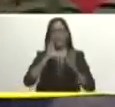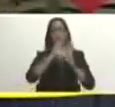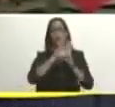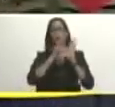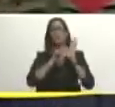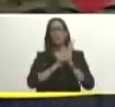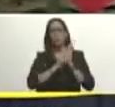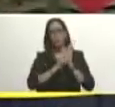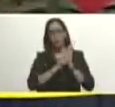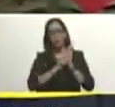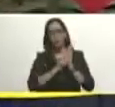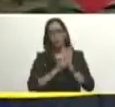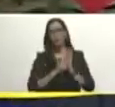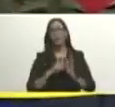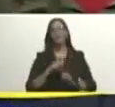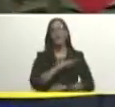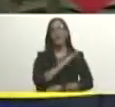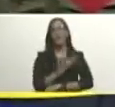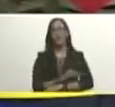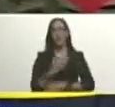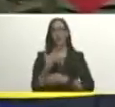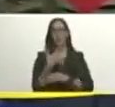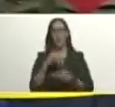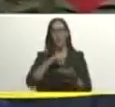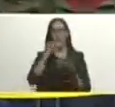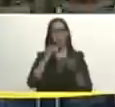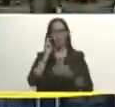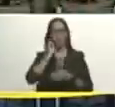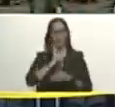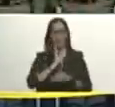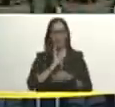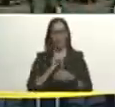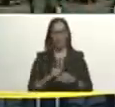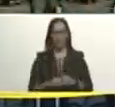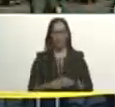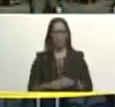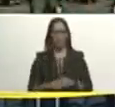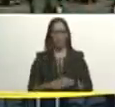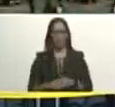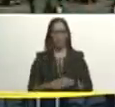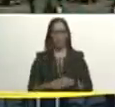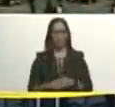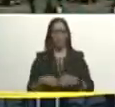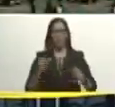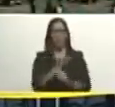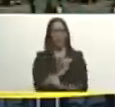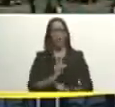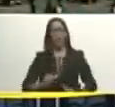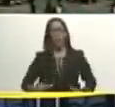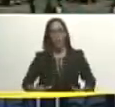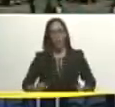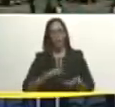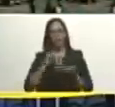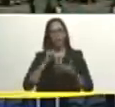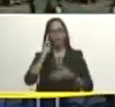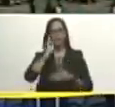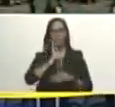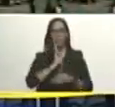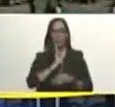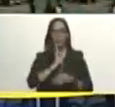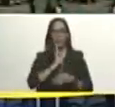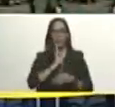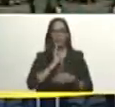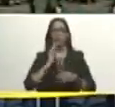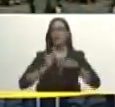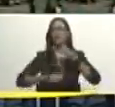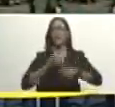constitucional de la Fuerza Armada Nacional Bolivariana. La Guardia Nacional Bolivariana lo que ha